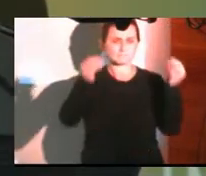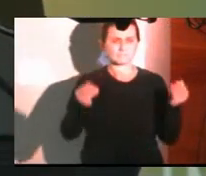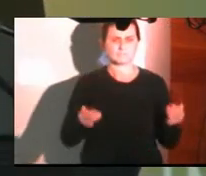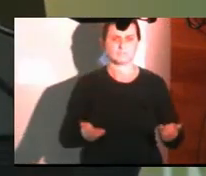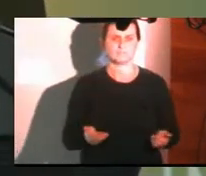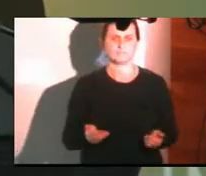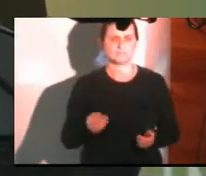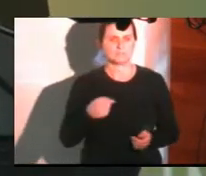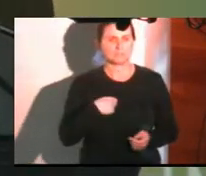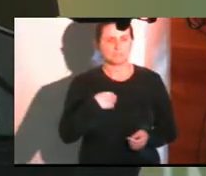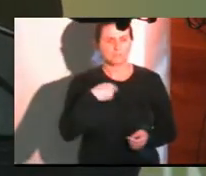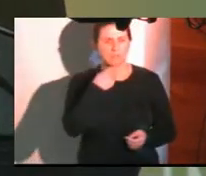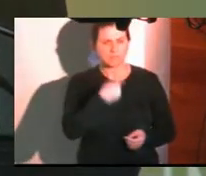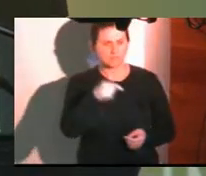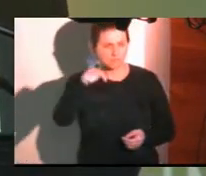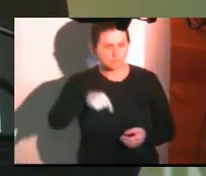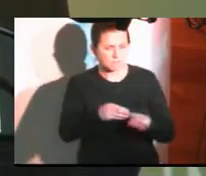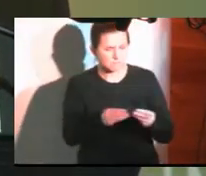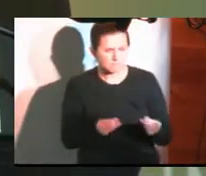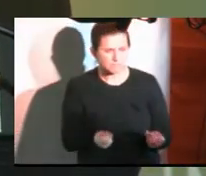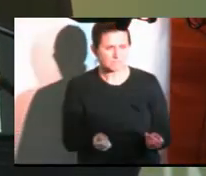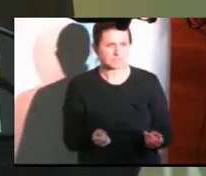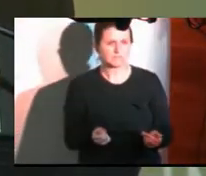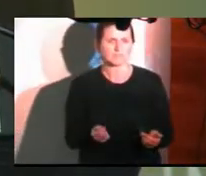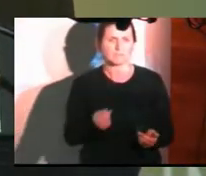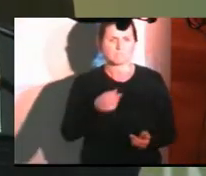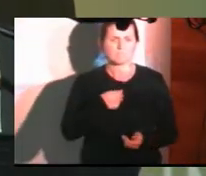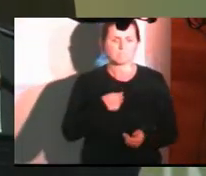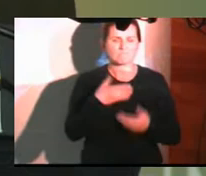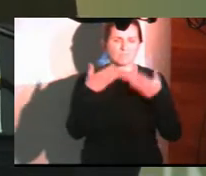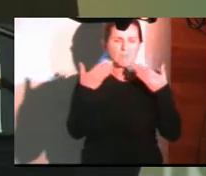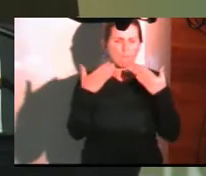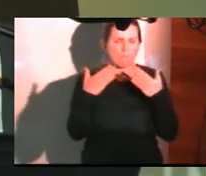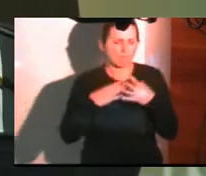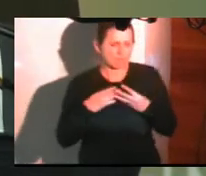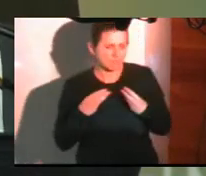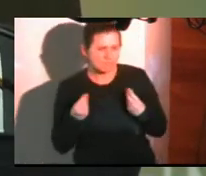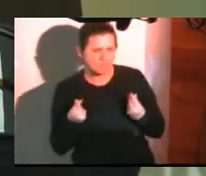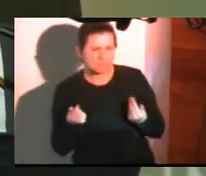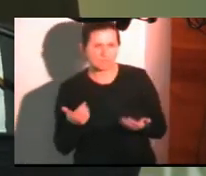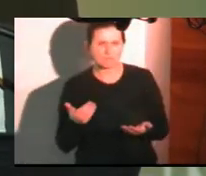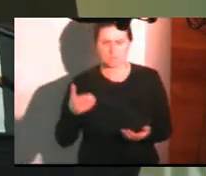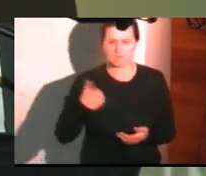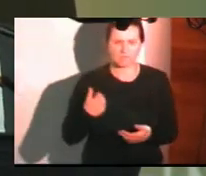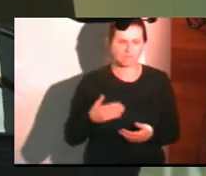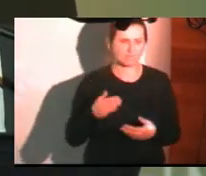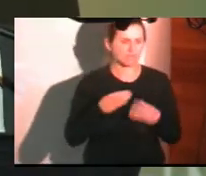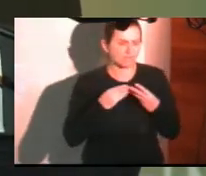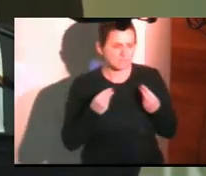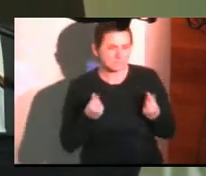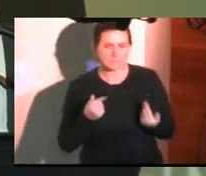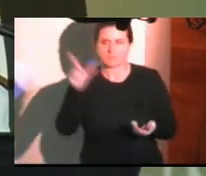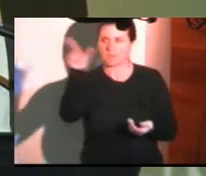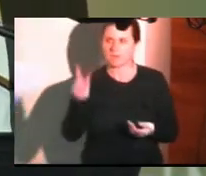decía que aquí, en esta tierra, uno palpaba y sentía el sentido de patria. Porque la gente de